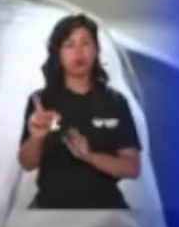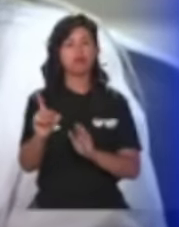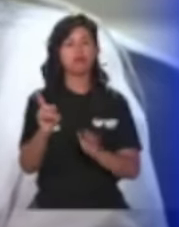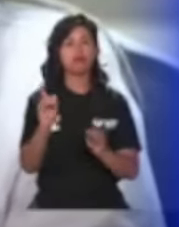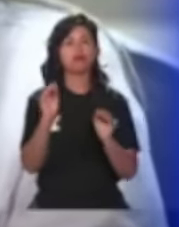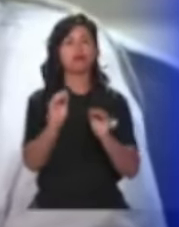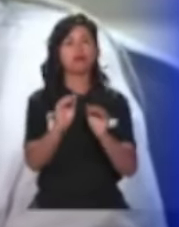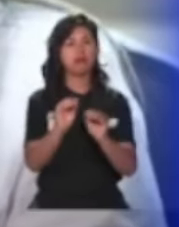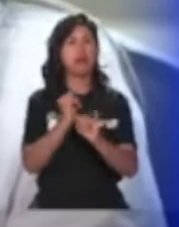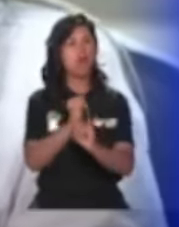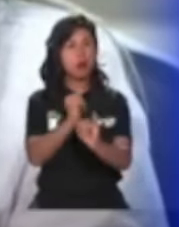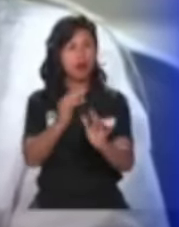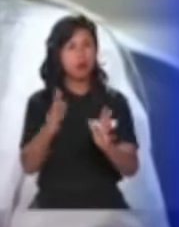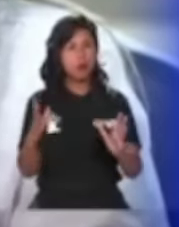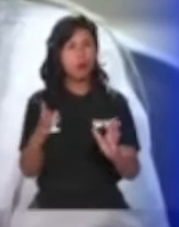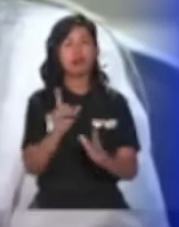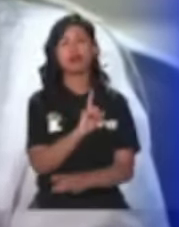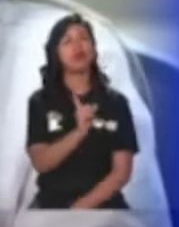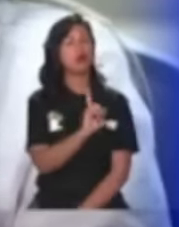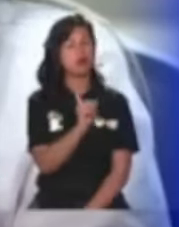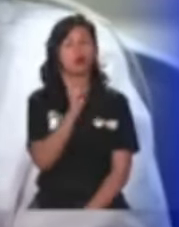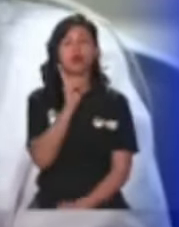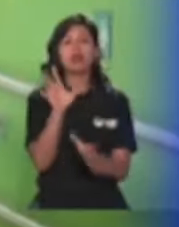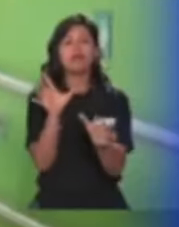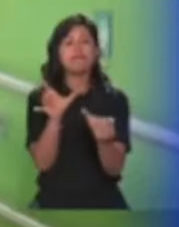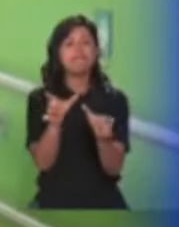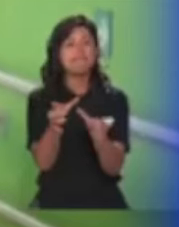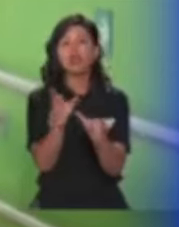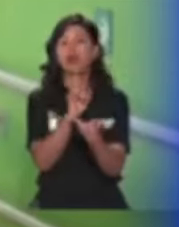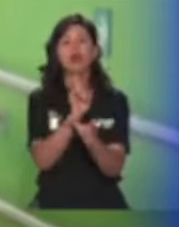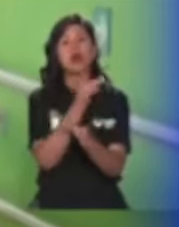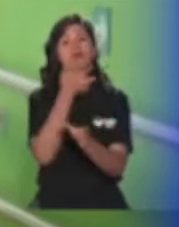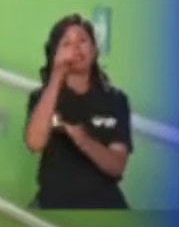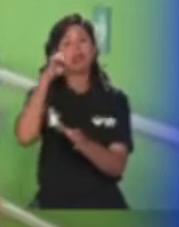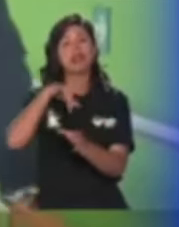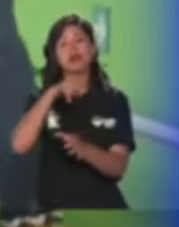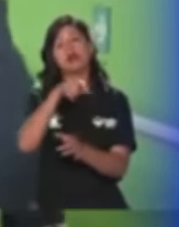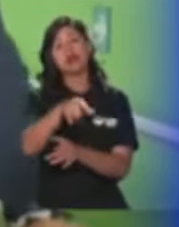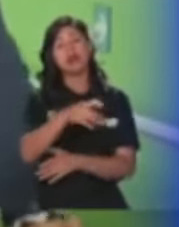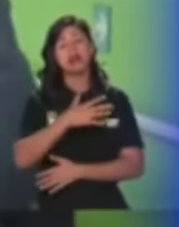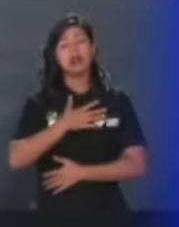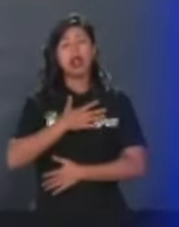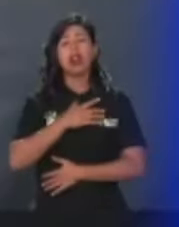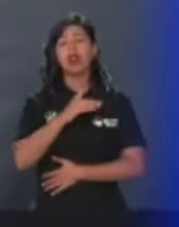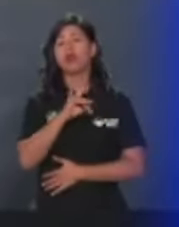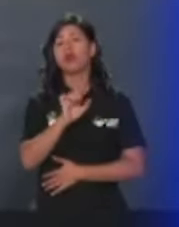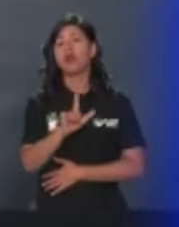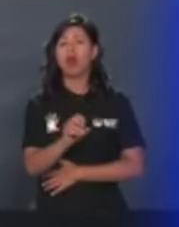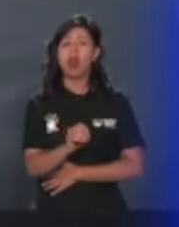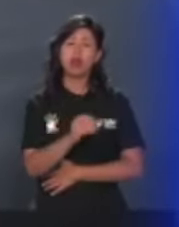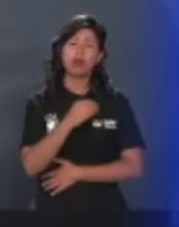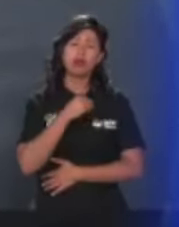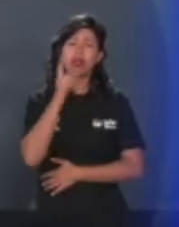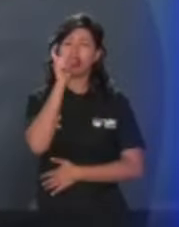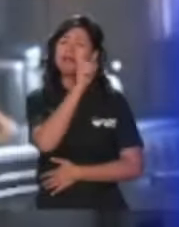no agobiarlo con muchas cosas y no presionarlo porque sabíamos que estaba en un duelo difícil. Cada vez